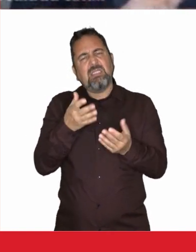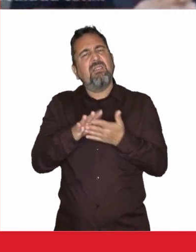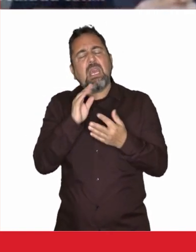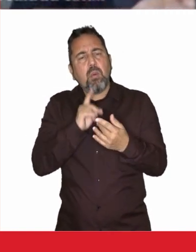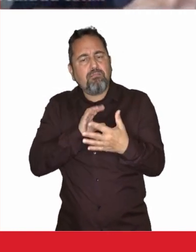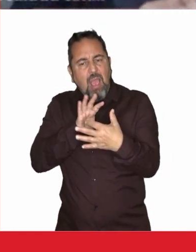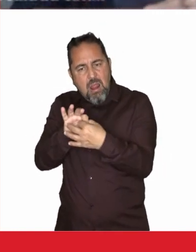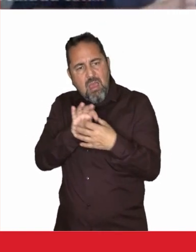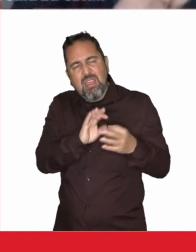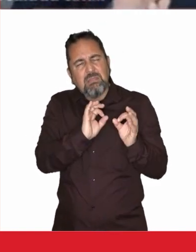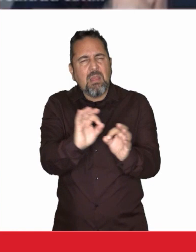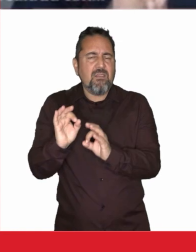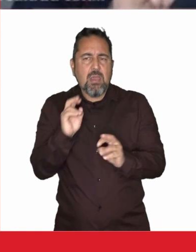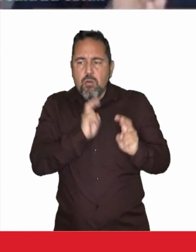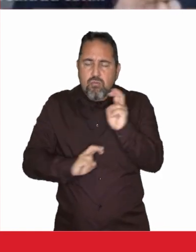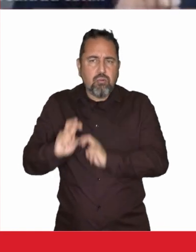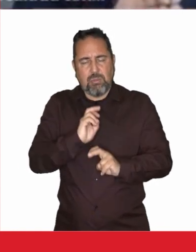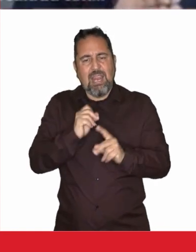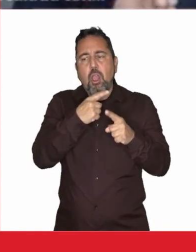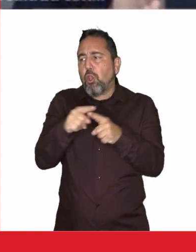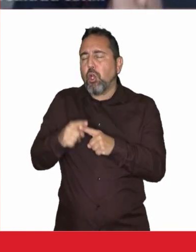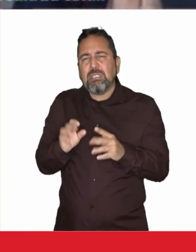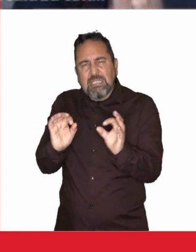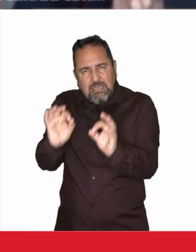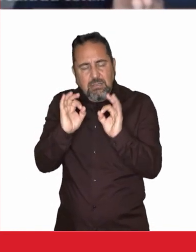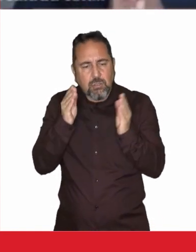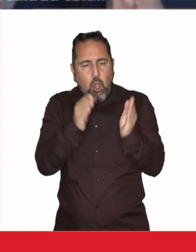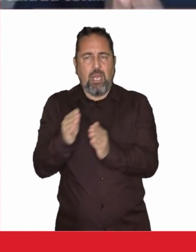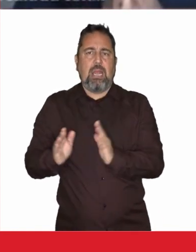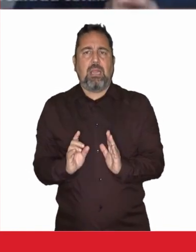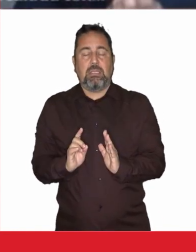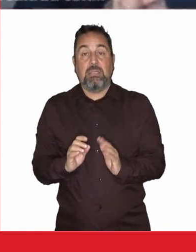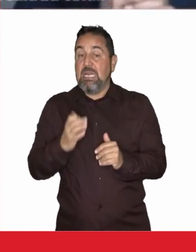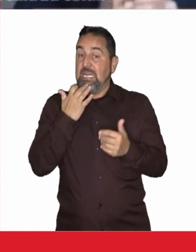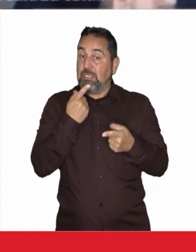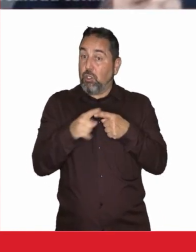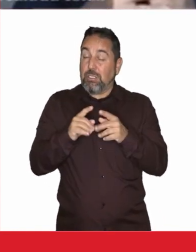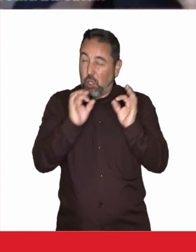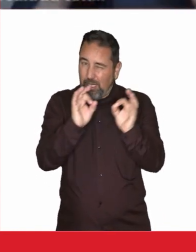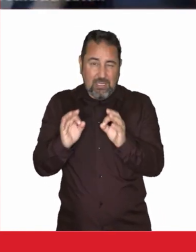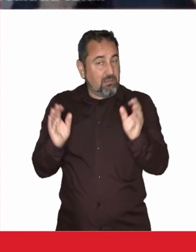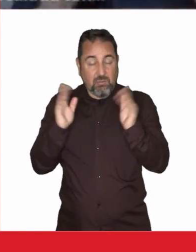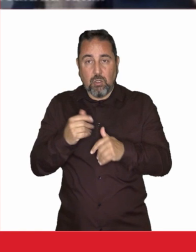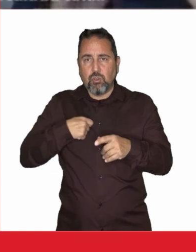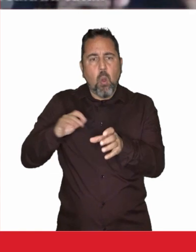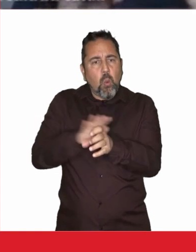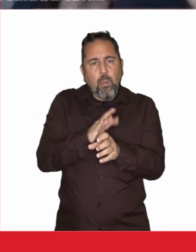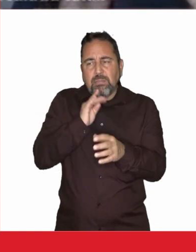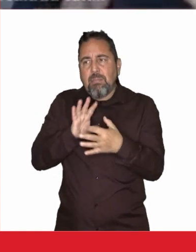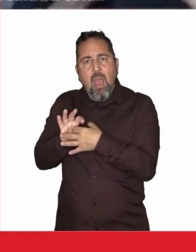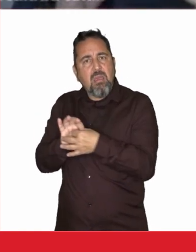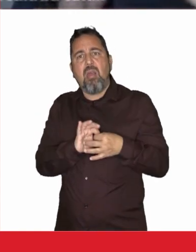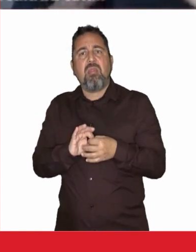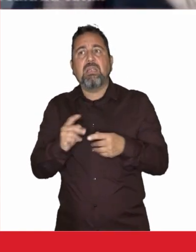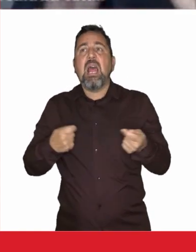muy importante entender que lo que queremos es buscar alianzas específicas para cosas concretas. Y que sin esas cosas